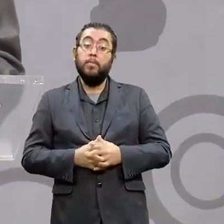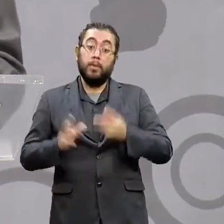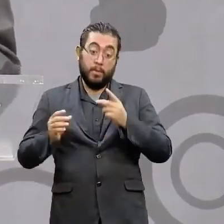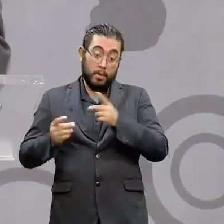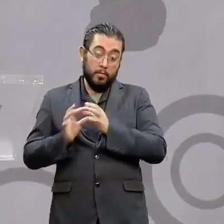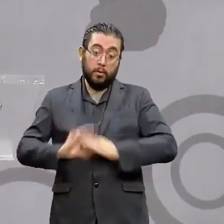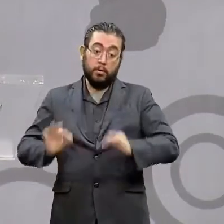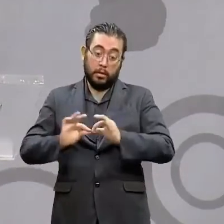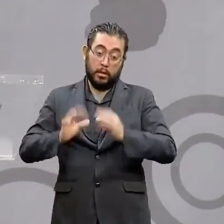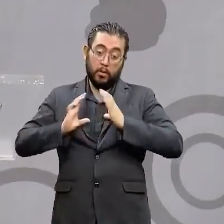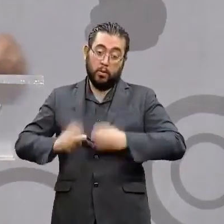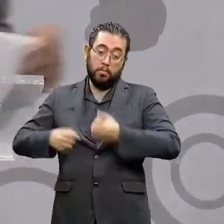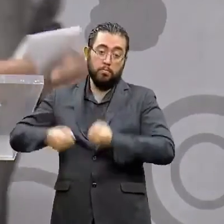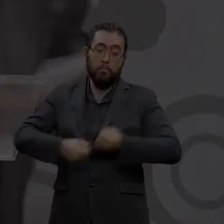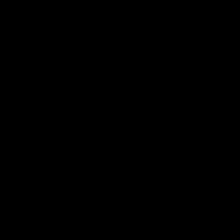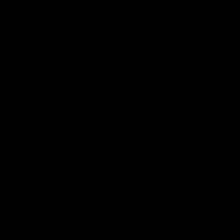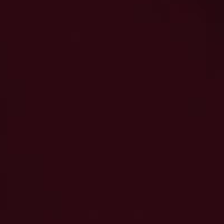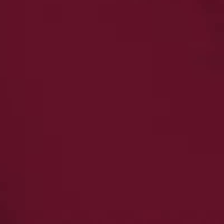Muchísimas